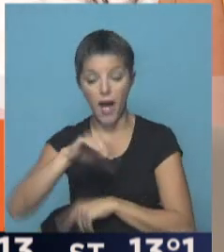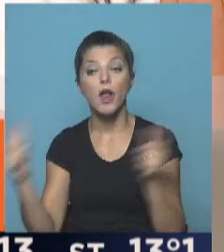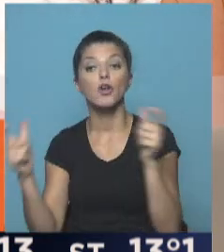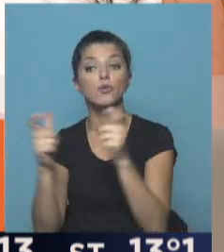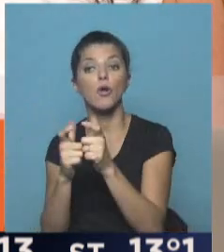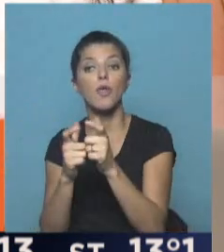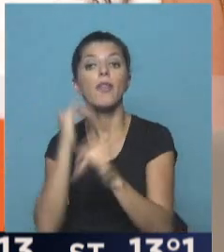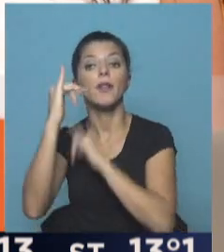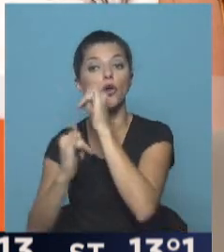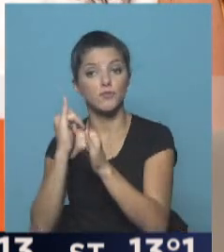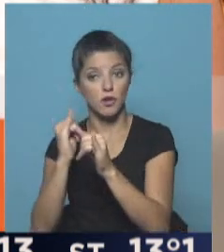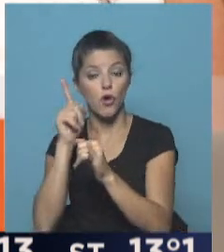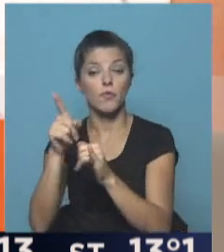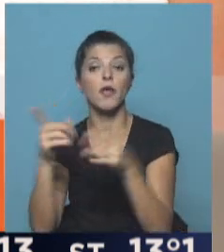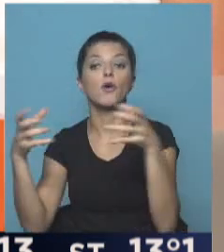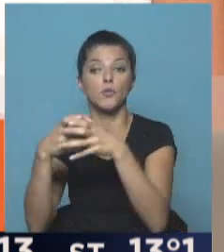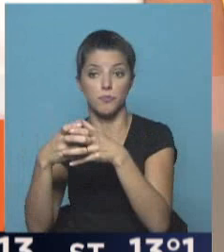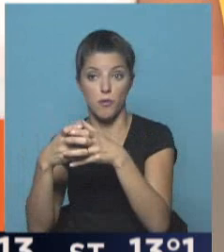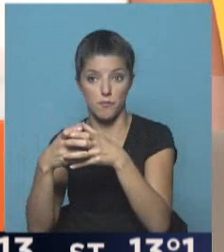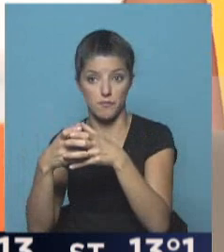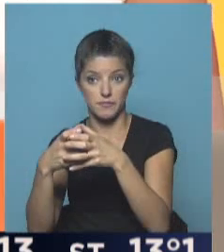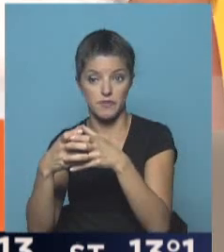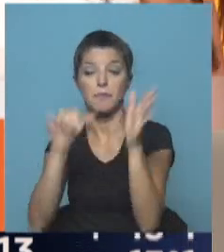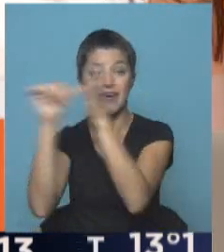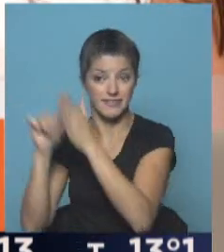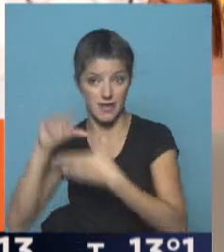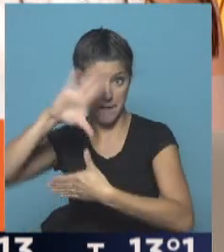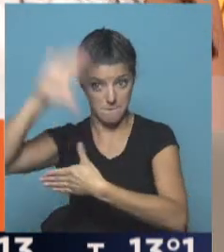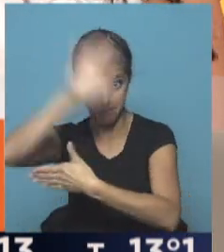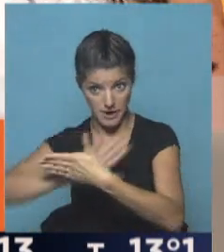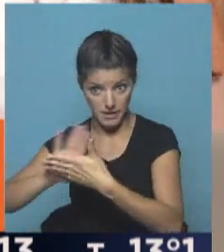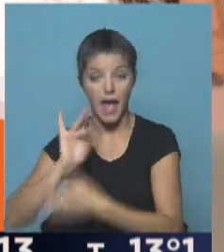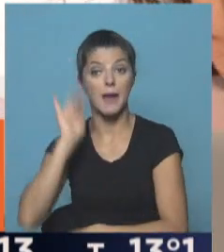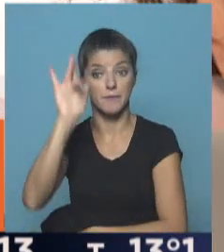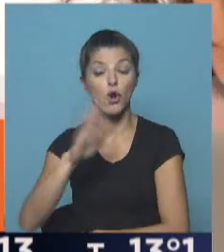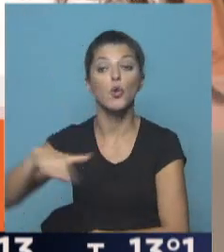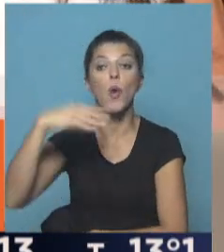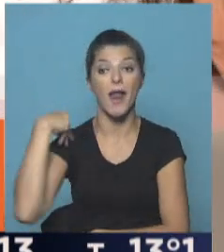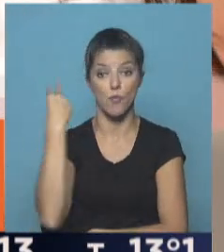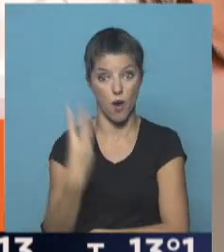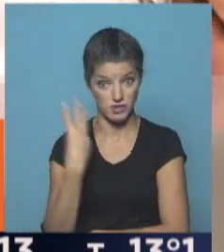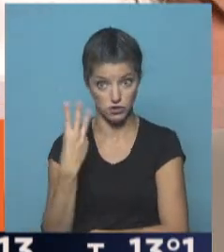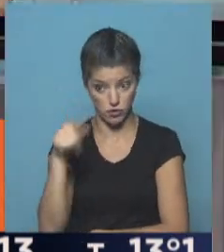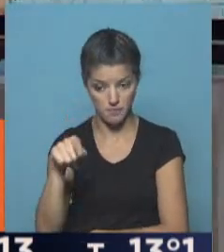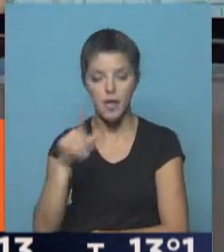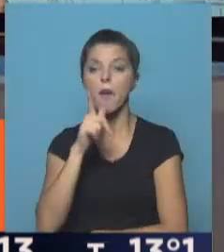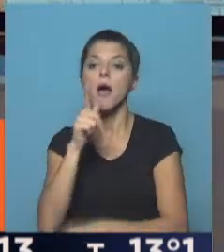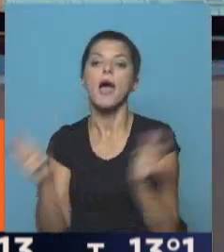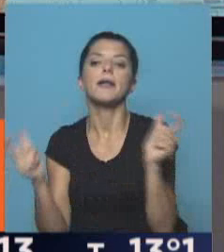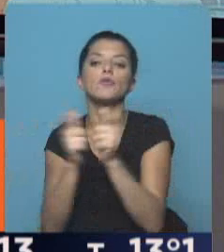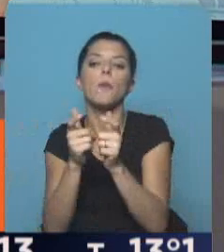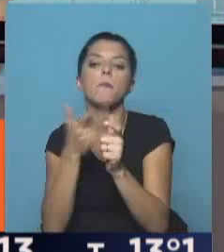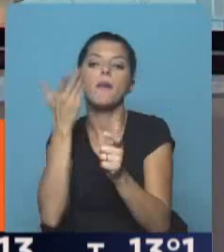Permanente de la Organización de Estados Americanos, esto será el miércoles, en Washington. Esta sería una reunión para hablar